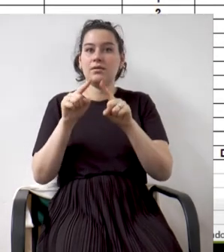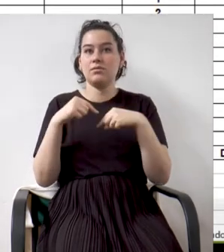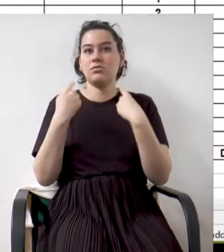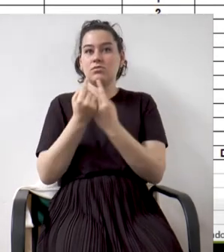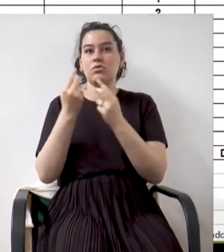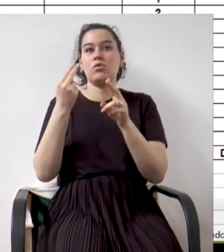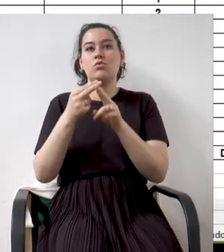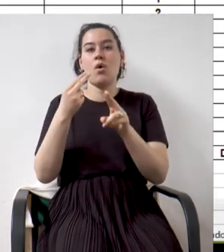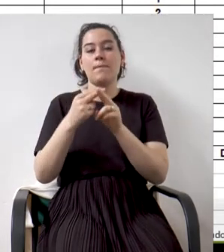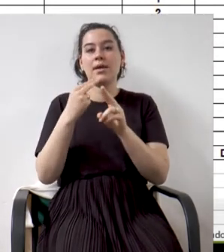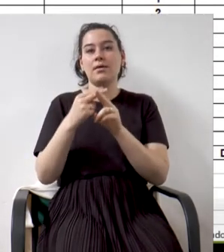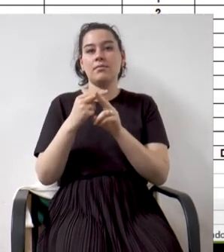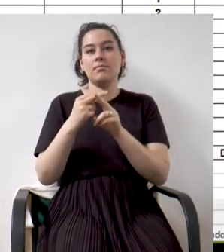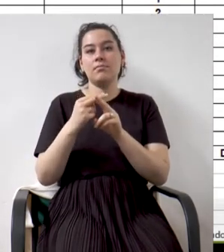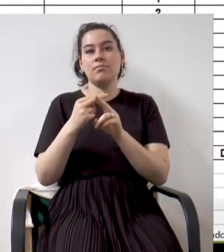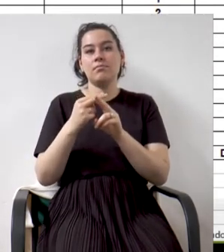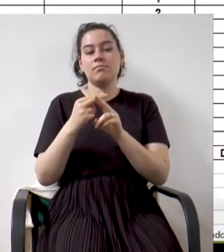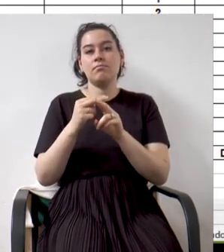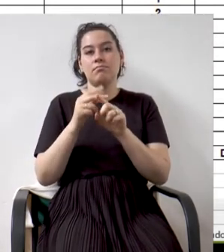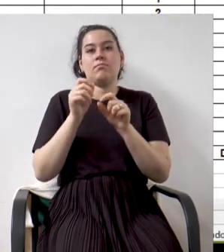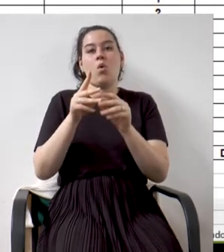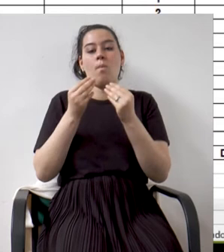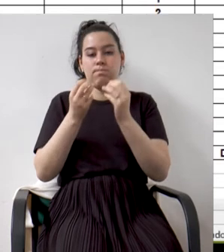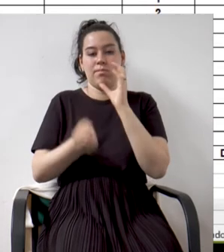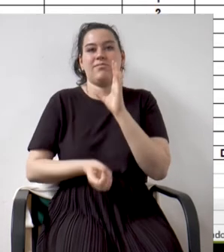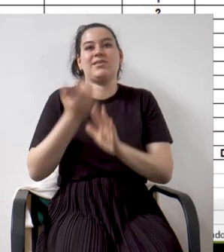llamamos digamos que la construcción del CEUR.